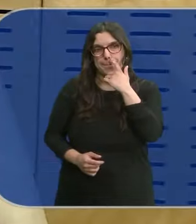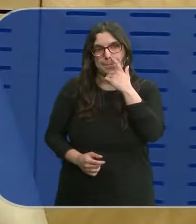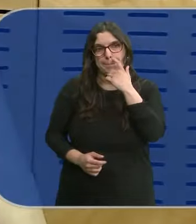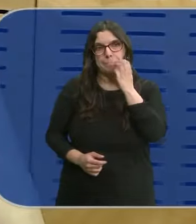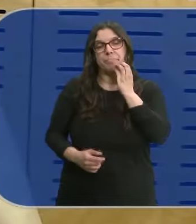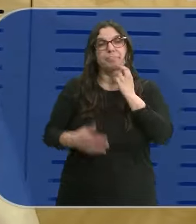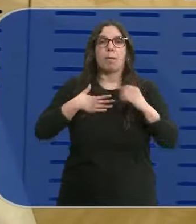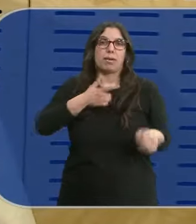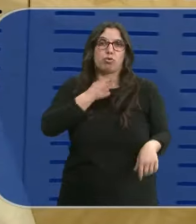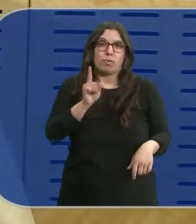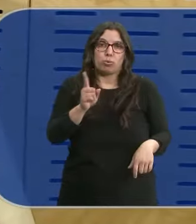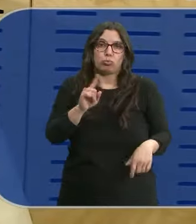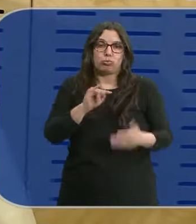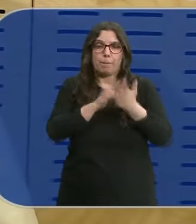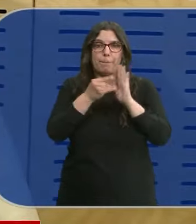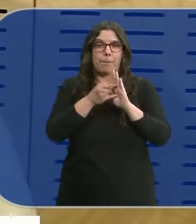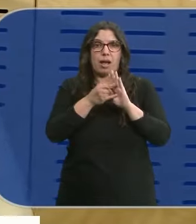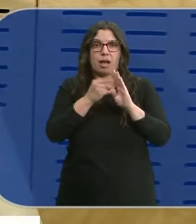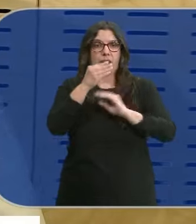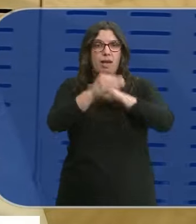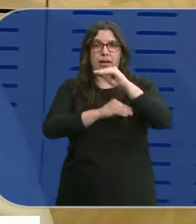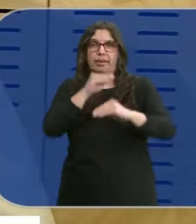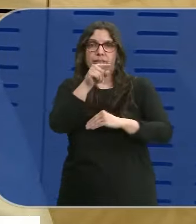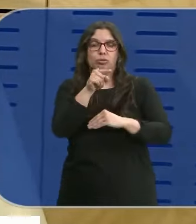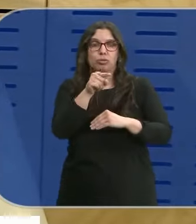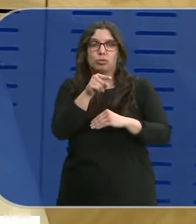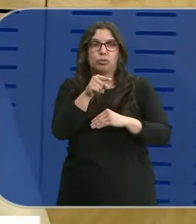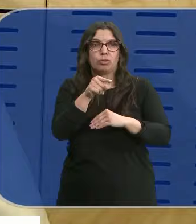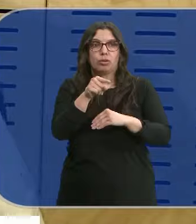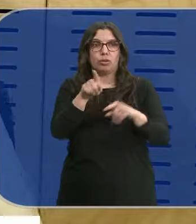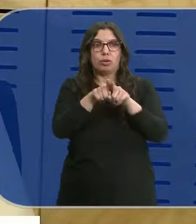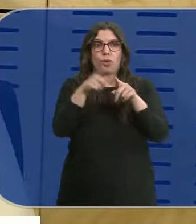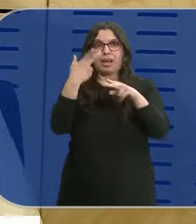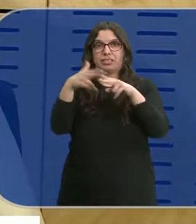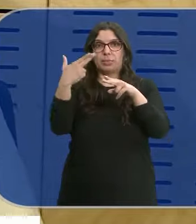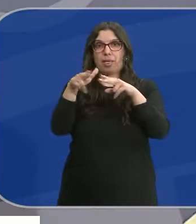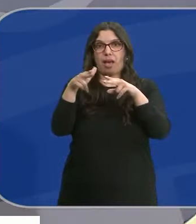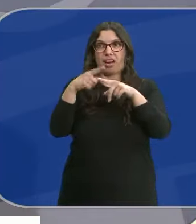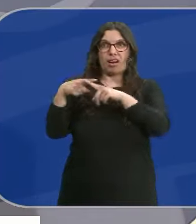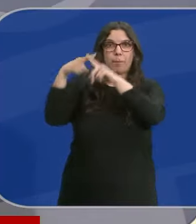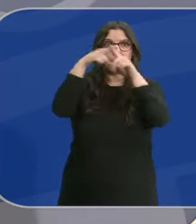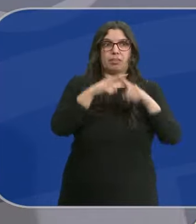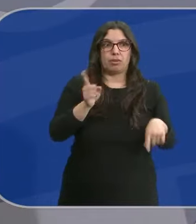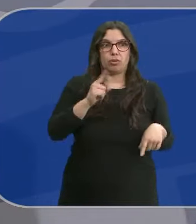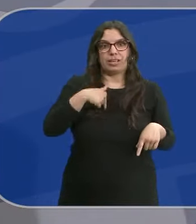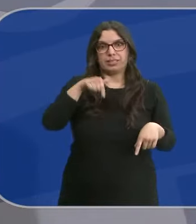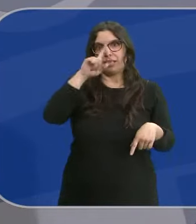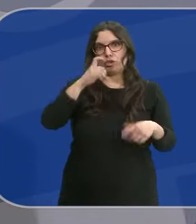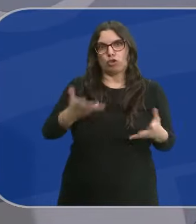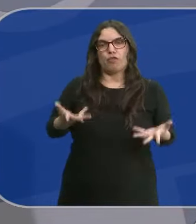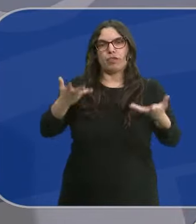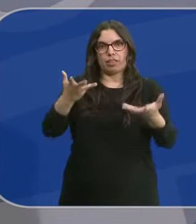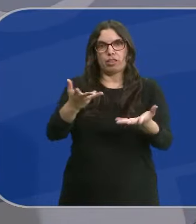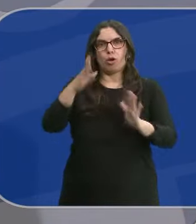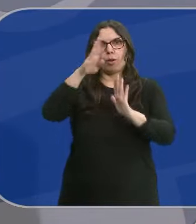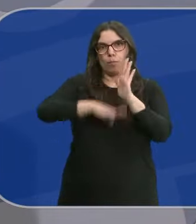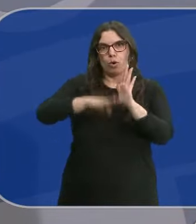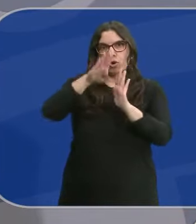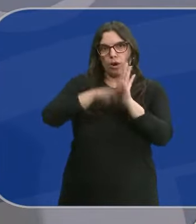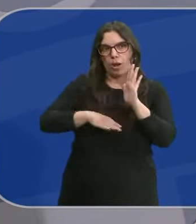A mí no me ha gustado nada lo que se ha hecho de dividir la fiesta. Este año sí que hemos ofrecido una programación